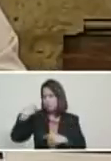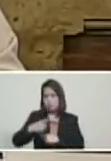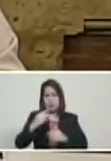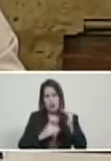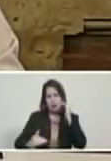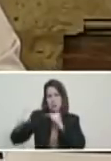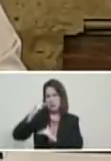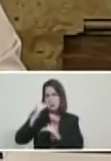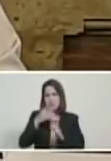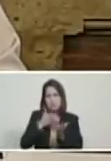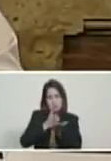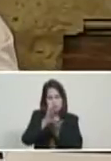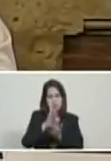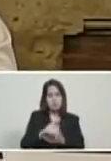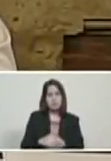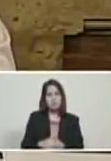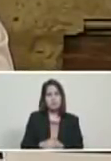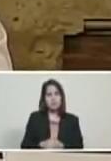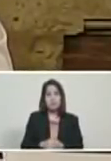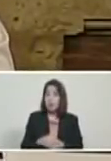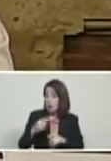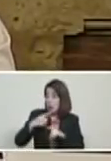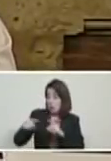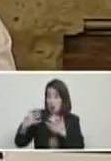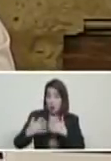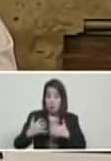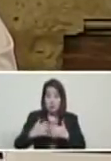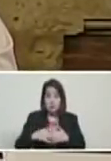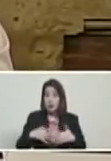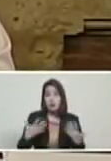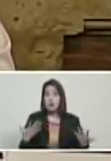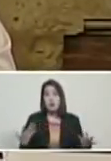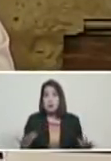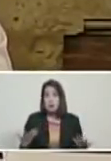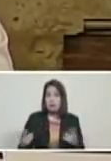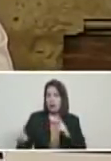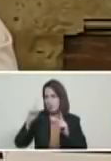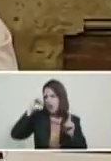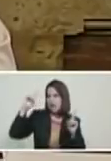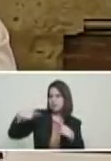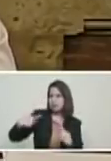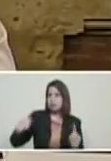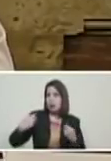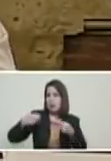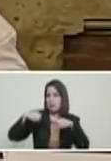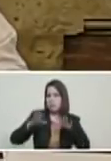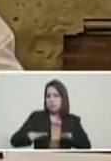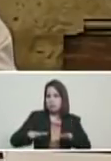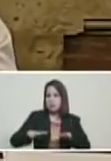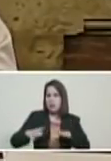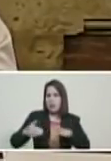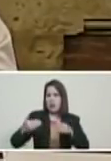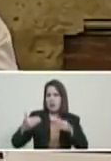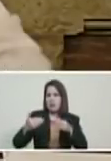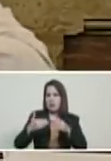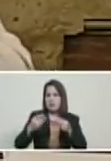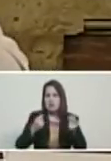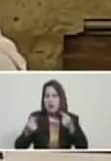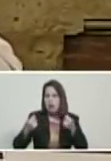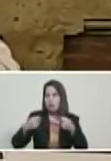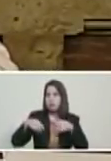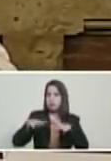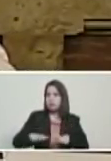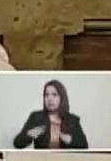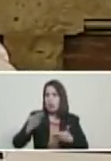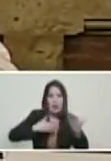superamos. Pero al empresario lo persiguen, lo amenazan, le congelan cuentas. Ahí